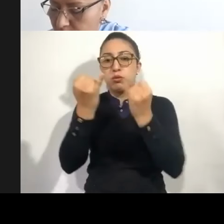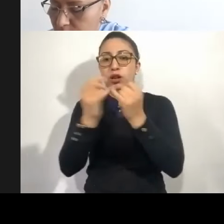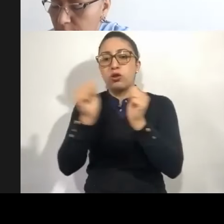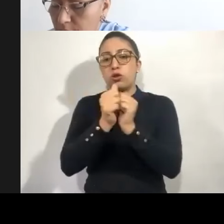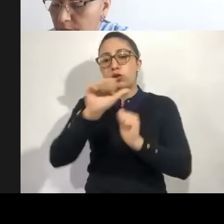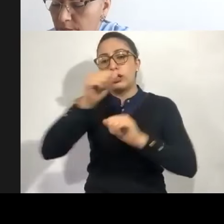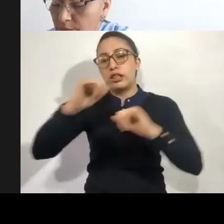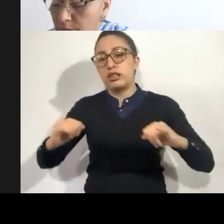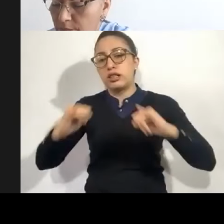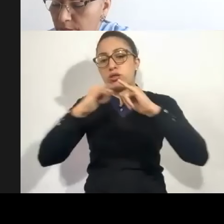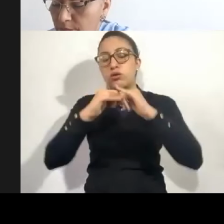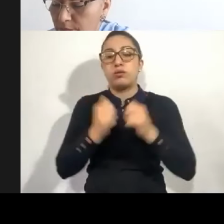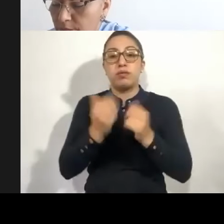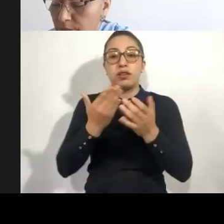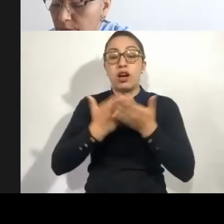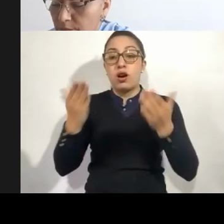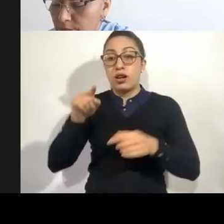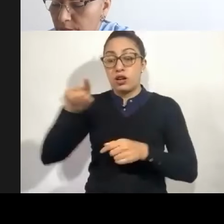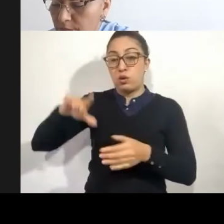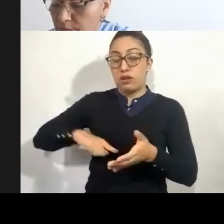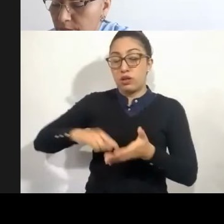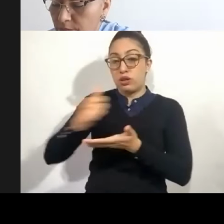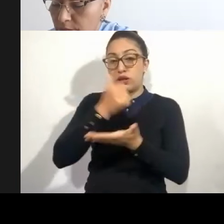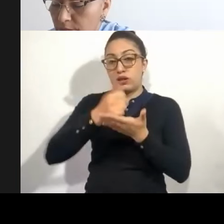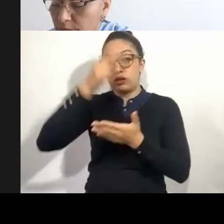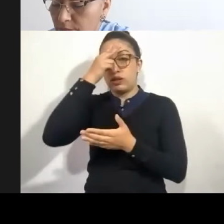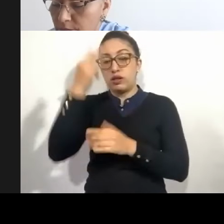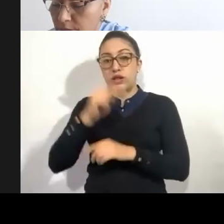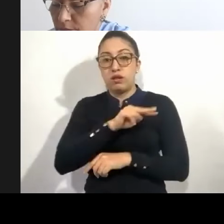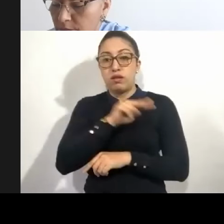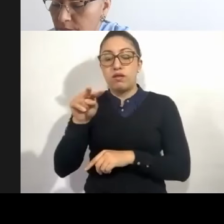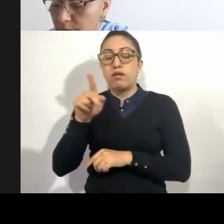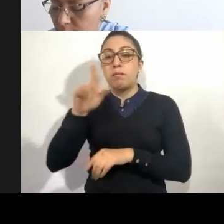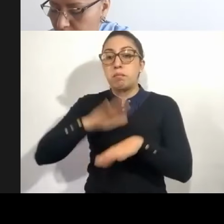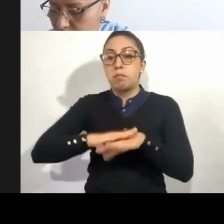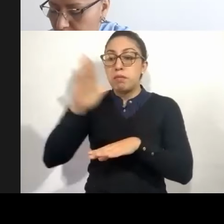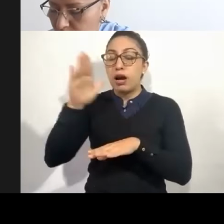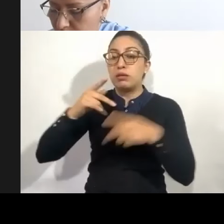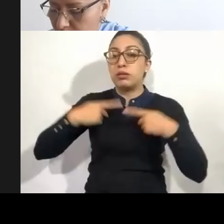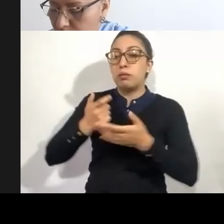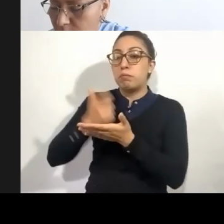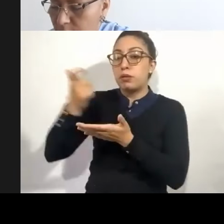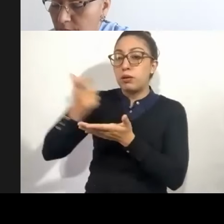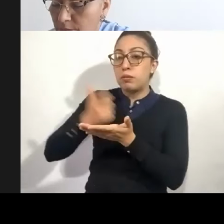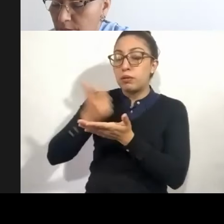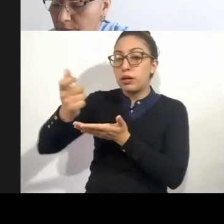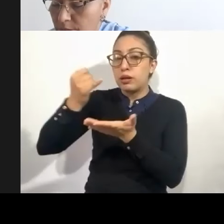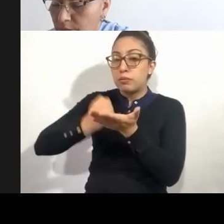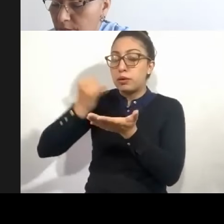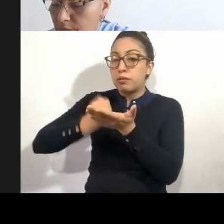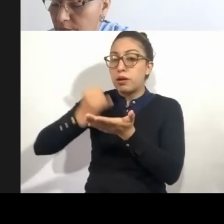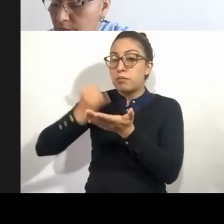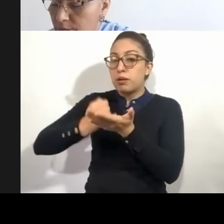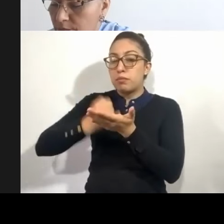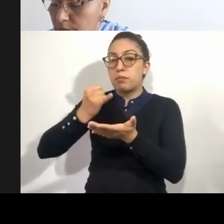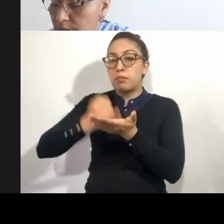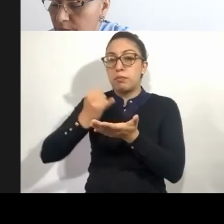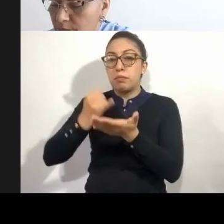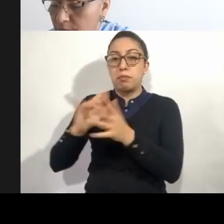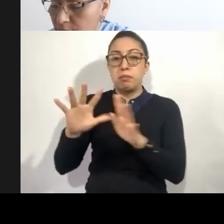la Ciudad de México es quien más aporta a la federación prácticamente en